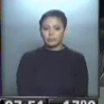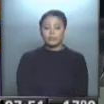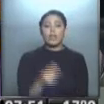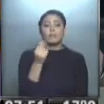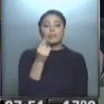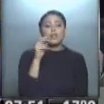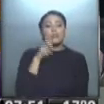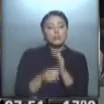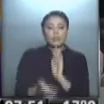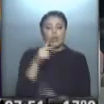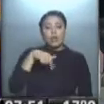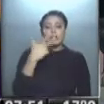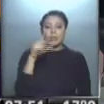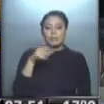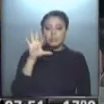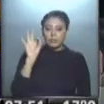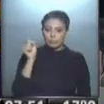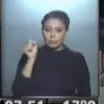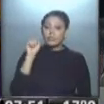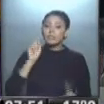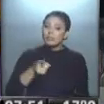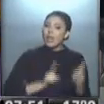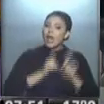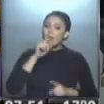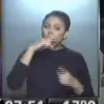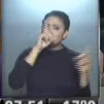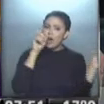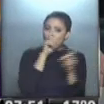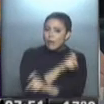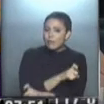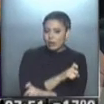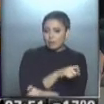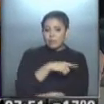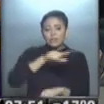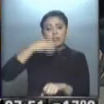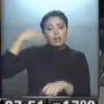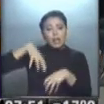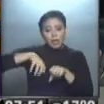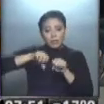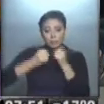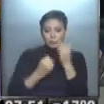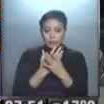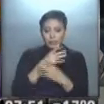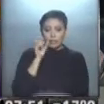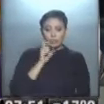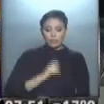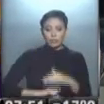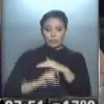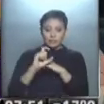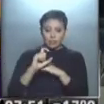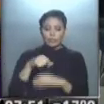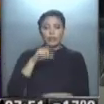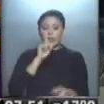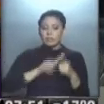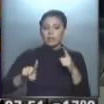Aumentó el boleto del subte desde hoy 3,50 pesos y además hubo algunos inconvenientes en las primeras horas de la mañana en la línea C de subterráneos.